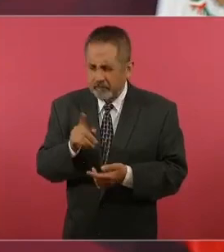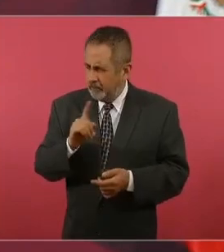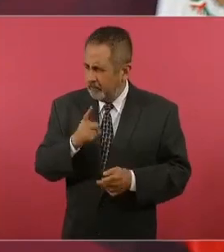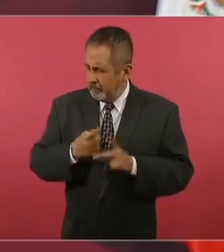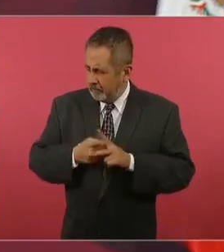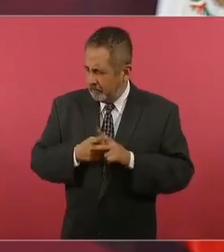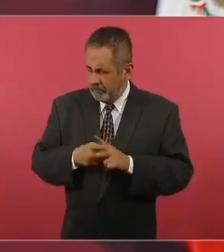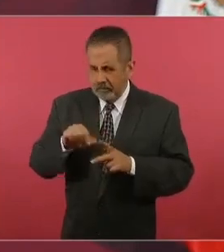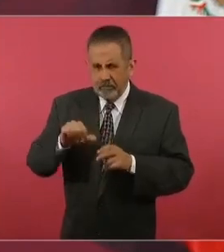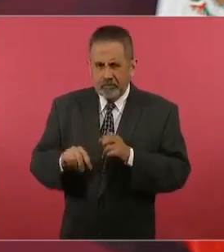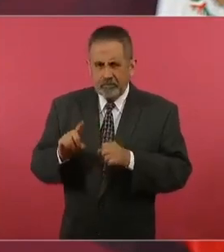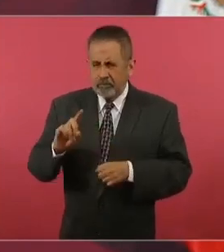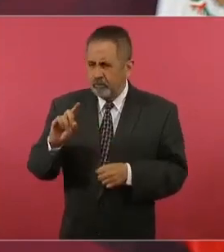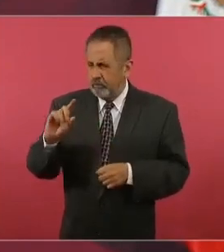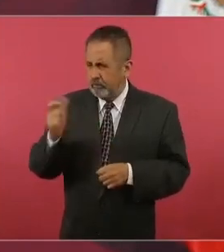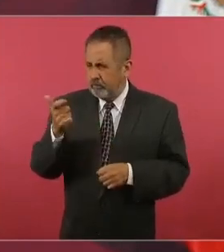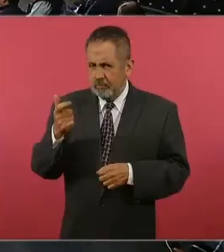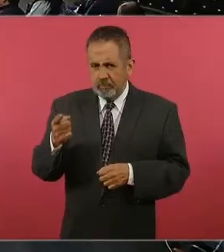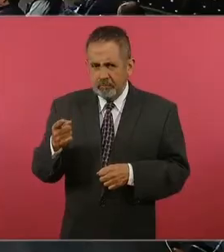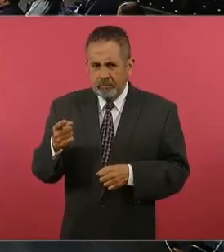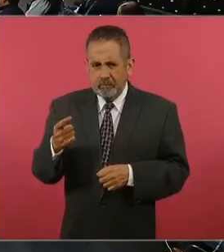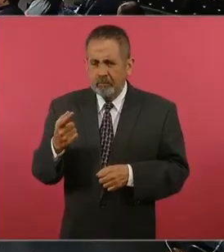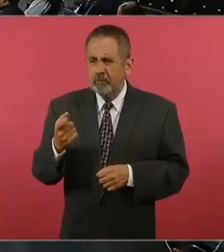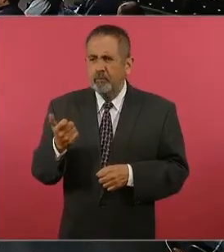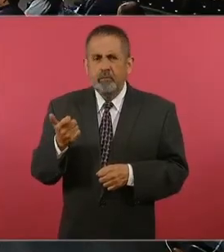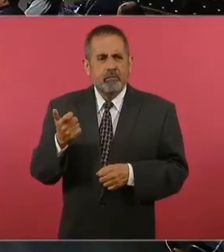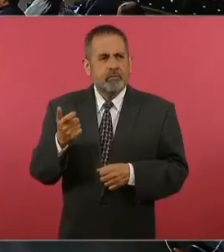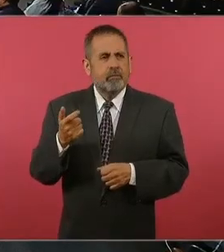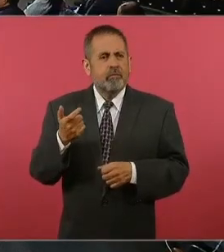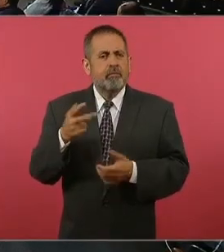como está el peso ahora tan fuerte.